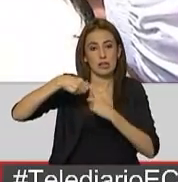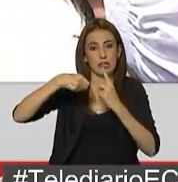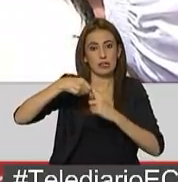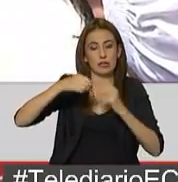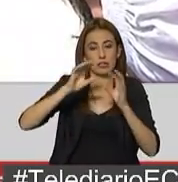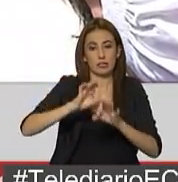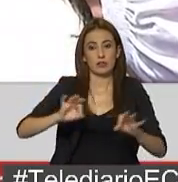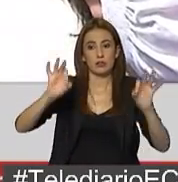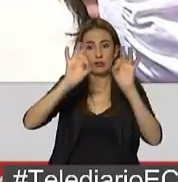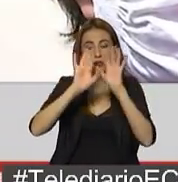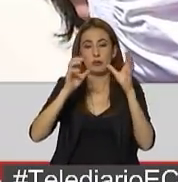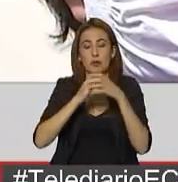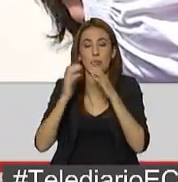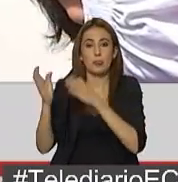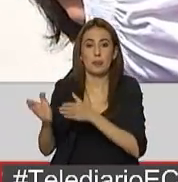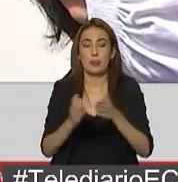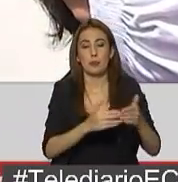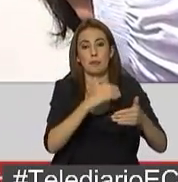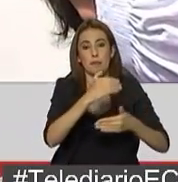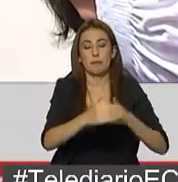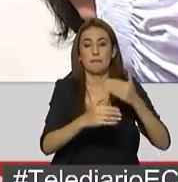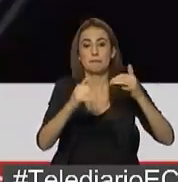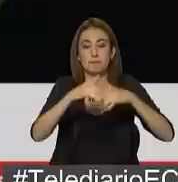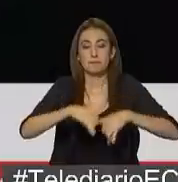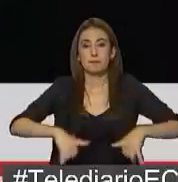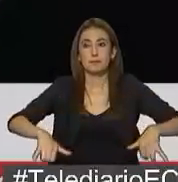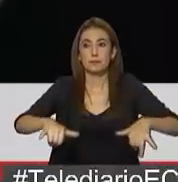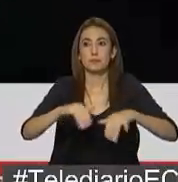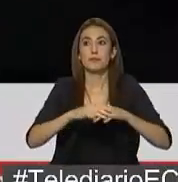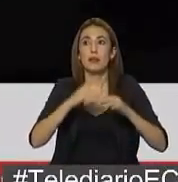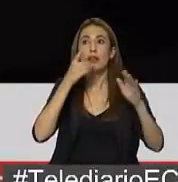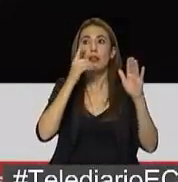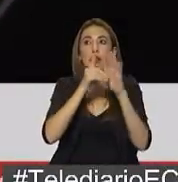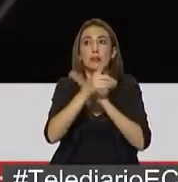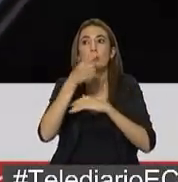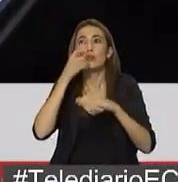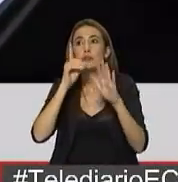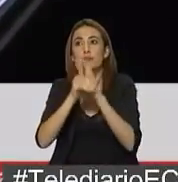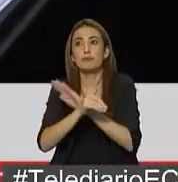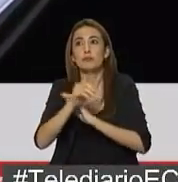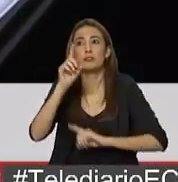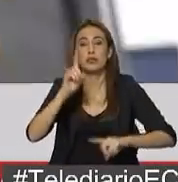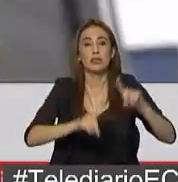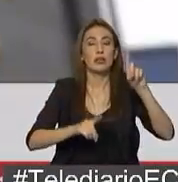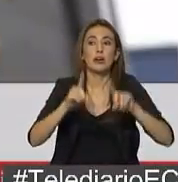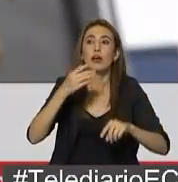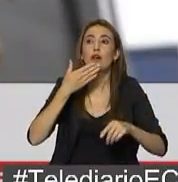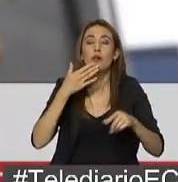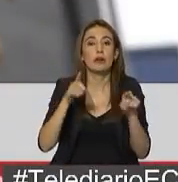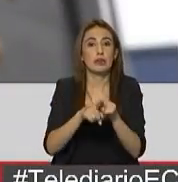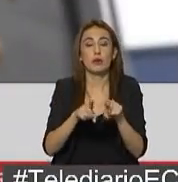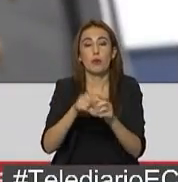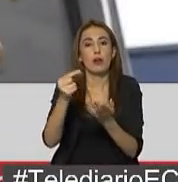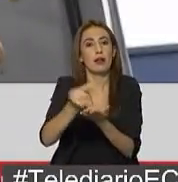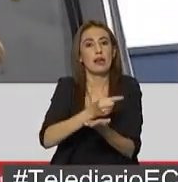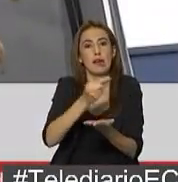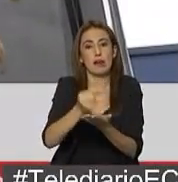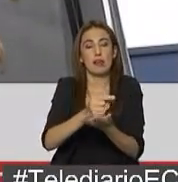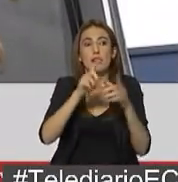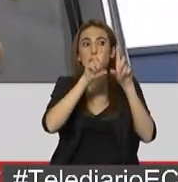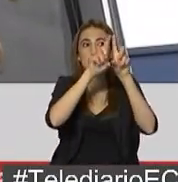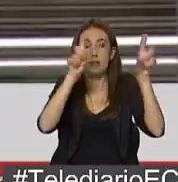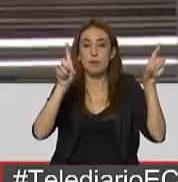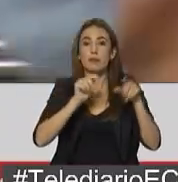absoluta confianza. No son personas que se cruzaron la calle en ese momento. La denuncia también fue presentada en contra de los gerentes de las empresas de agua potable y